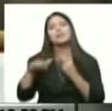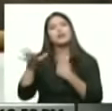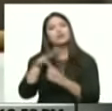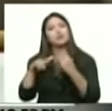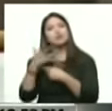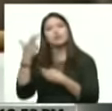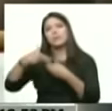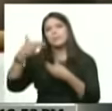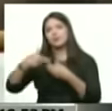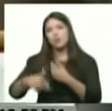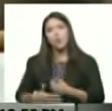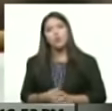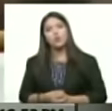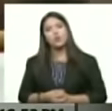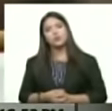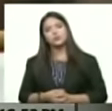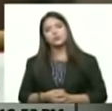mercado petrolero,